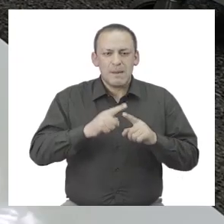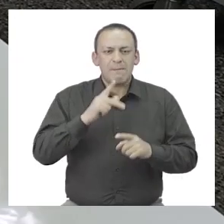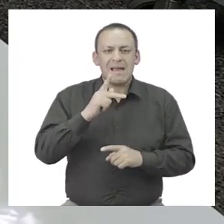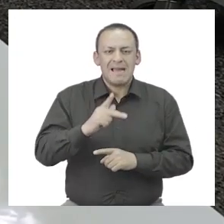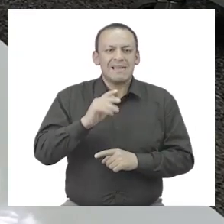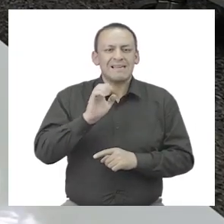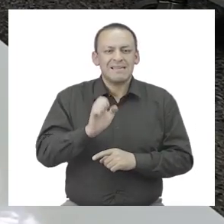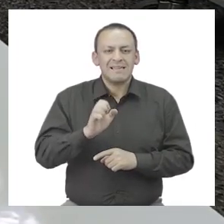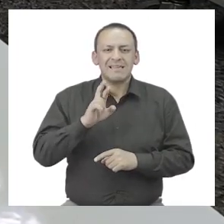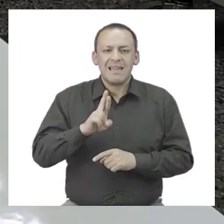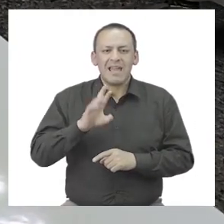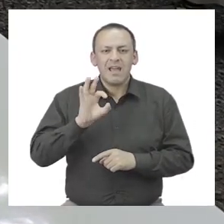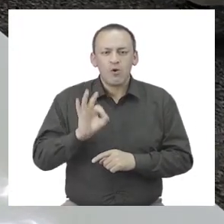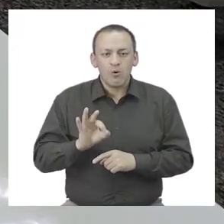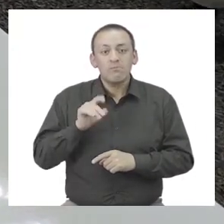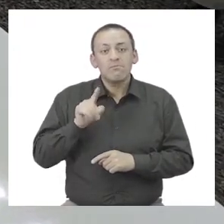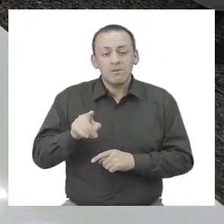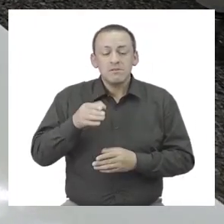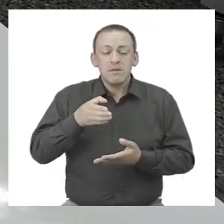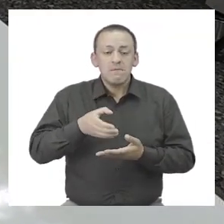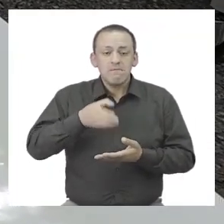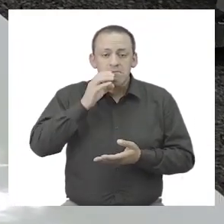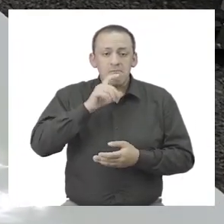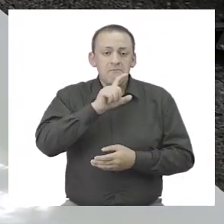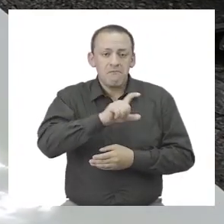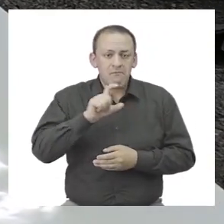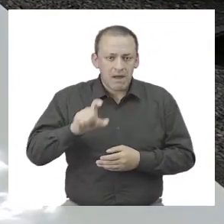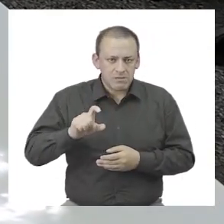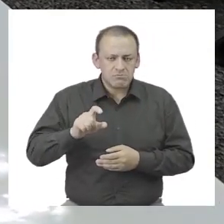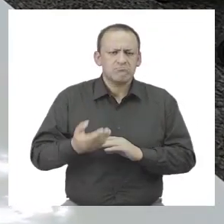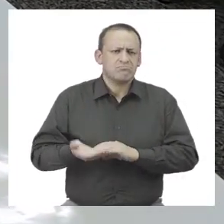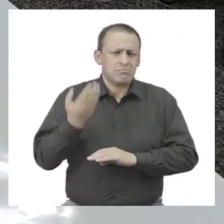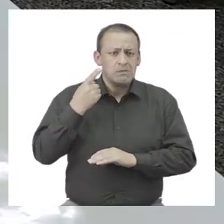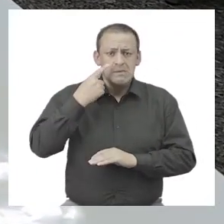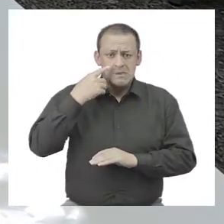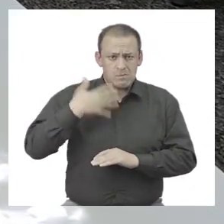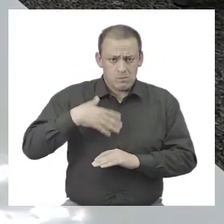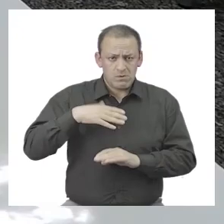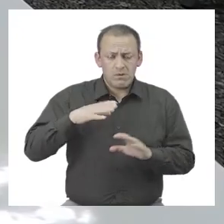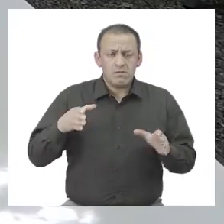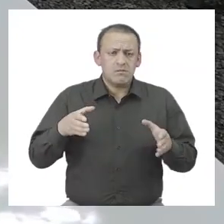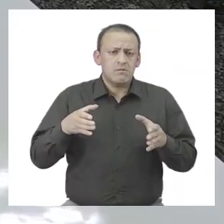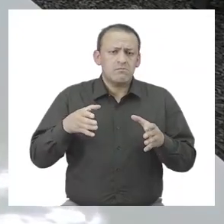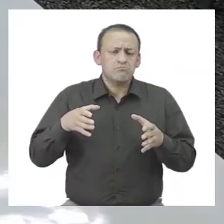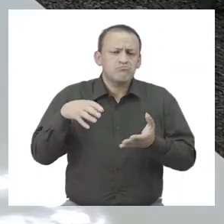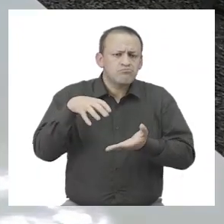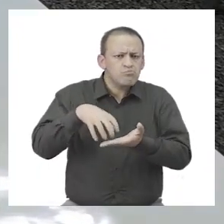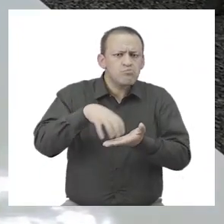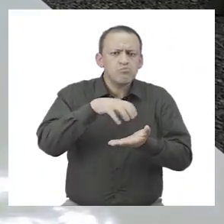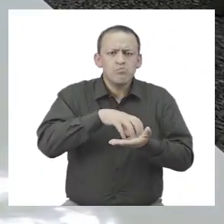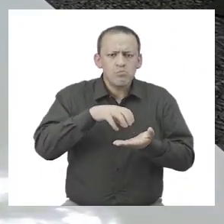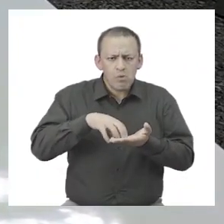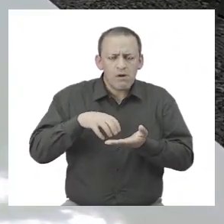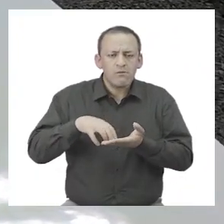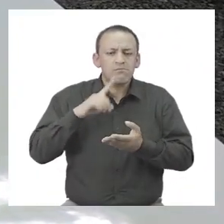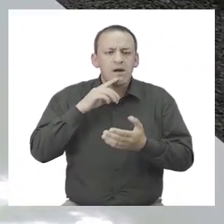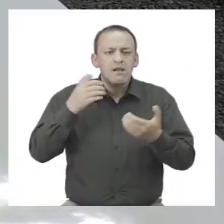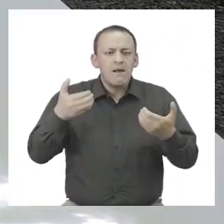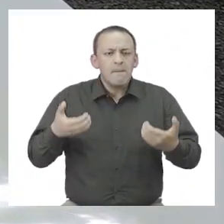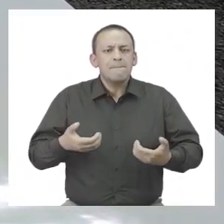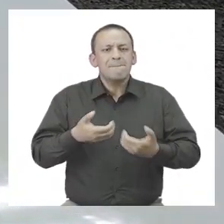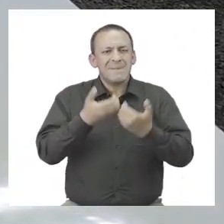quero. ¿Ya? El quero es un tipo de vaso que fue muy importante en el mundo andino para el tema del